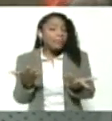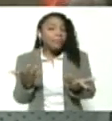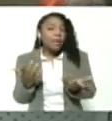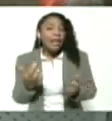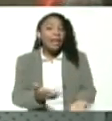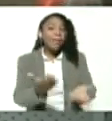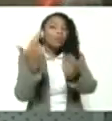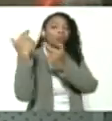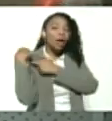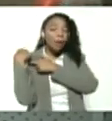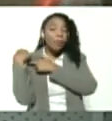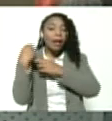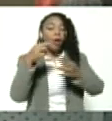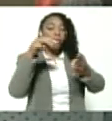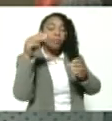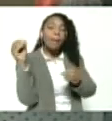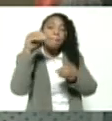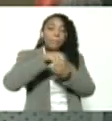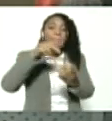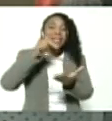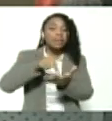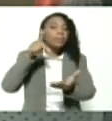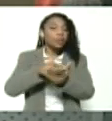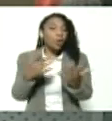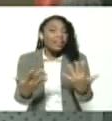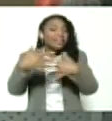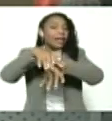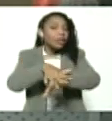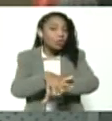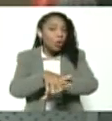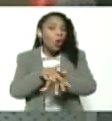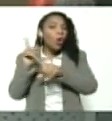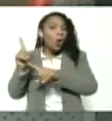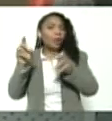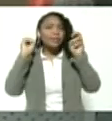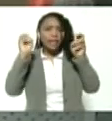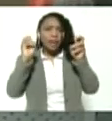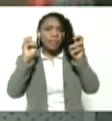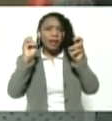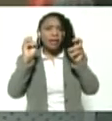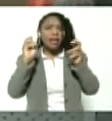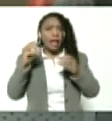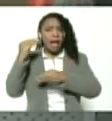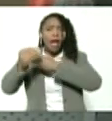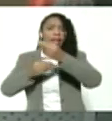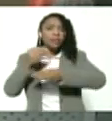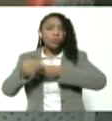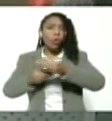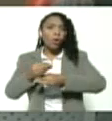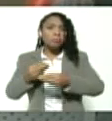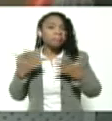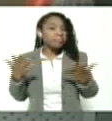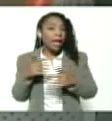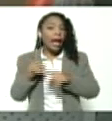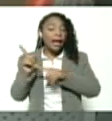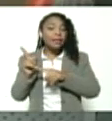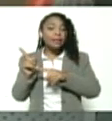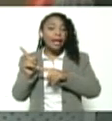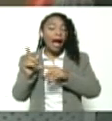designar los miembros que integrarán los órganos subordinados de este